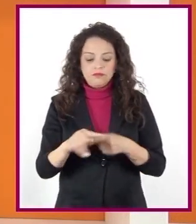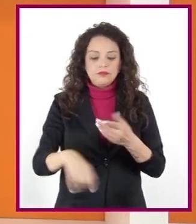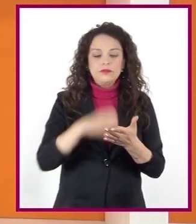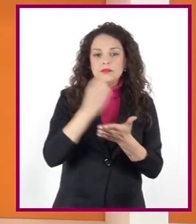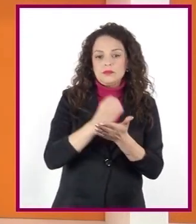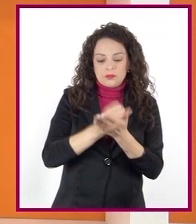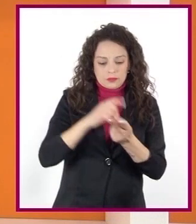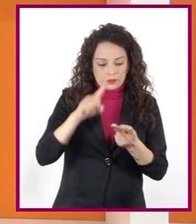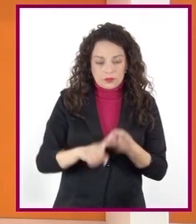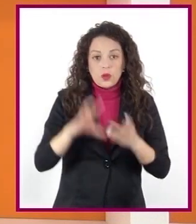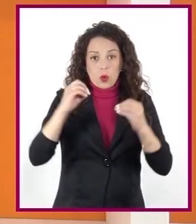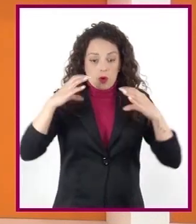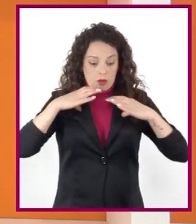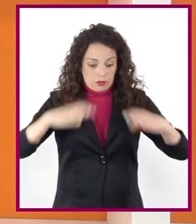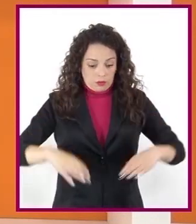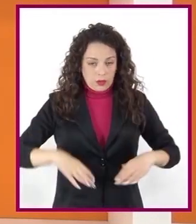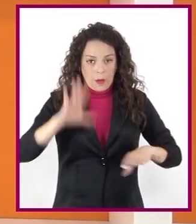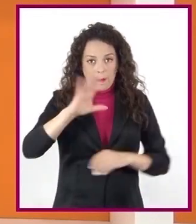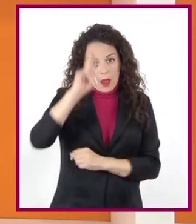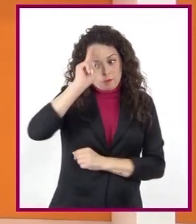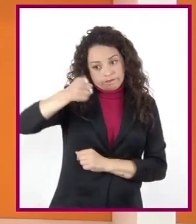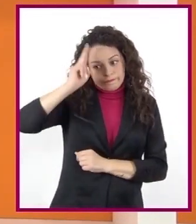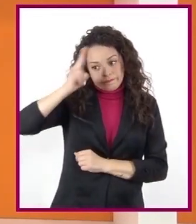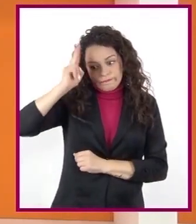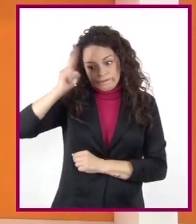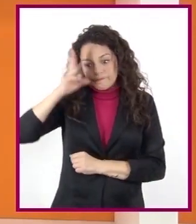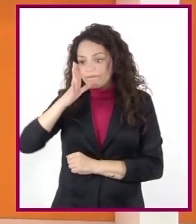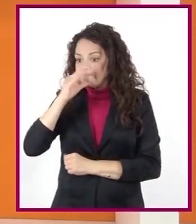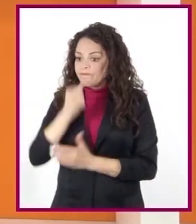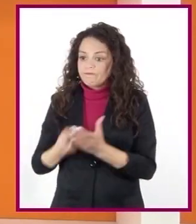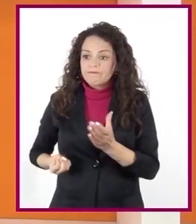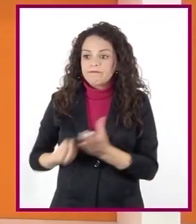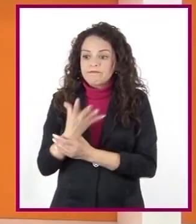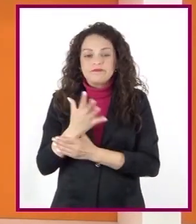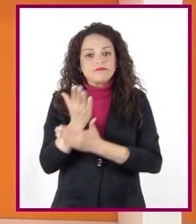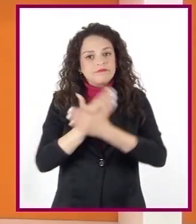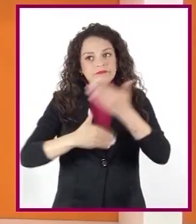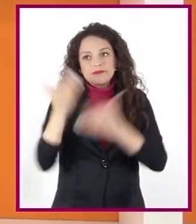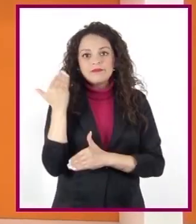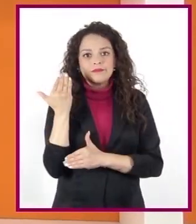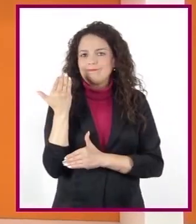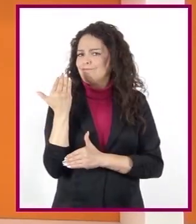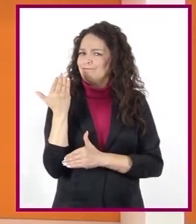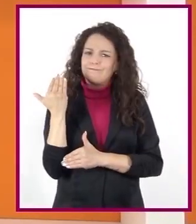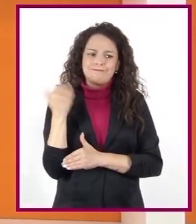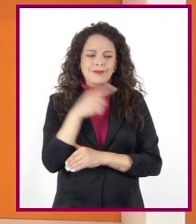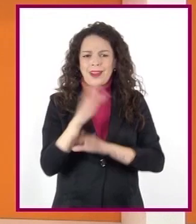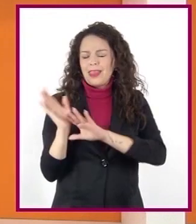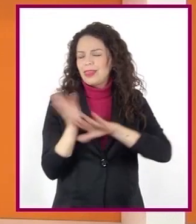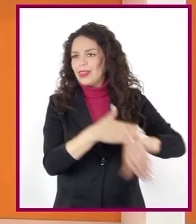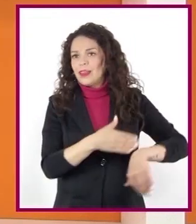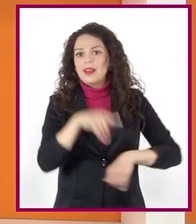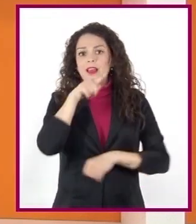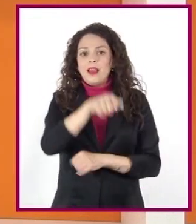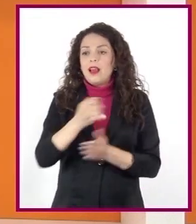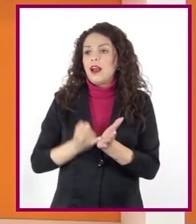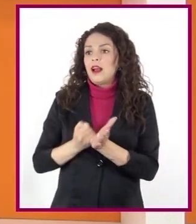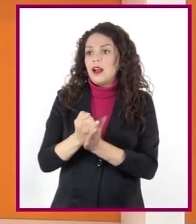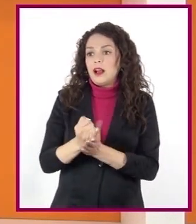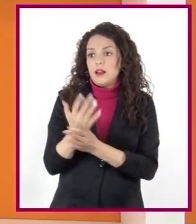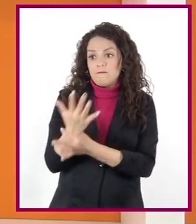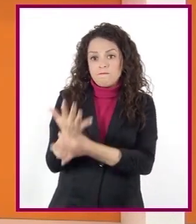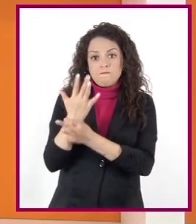o físicas que le impidieran seguir adelante. Más bien, él tuvo que utilizar su autonomía para decidir por sí